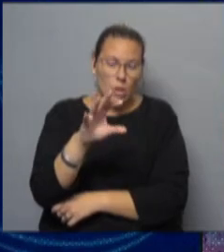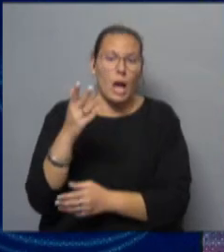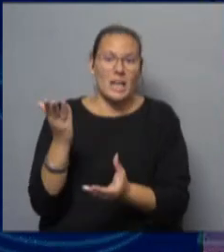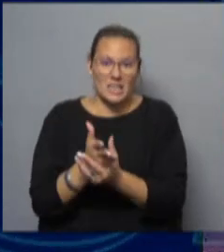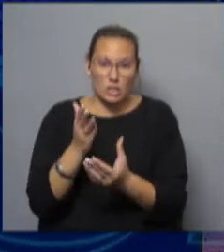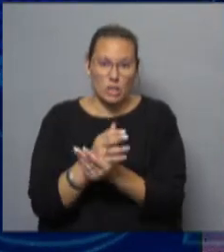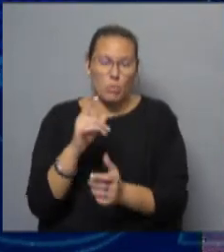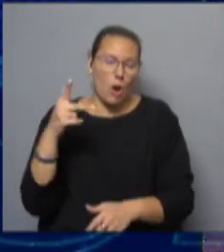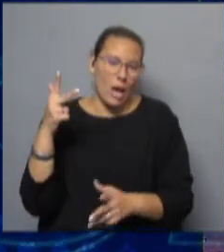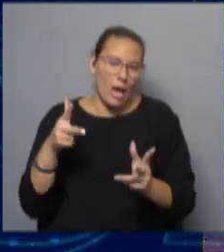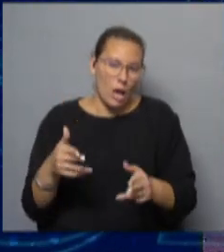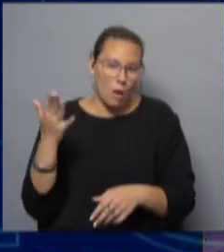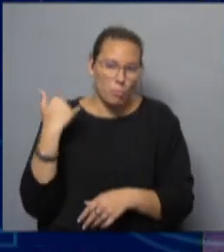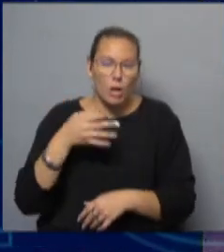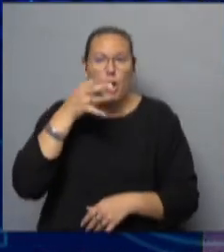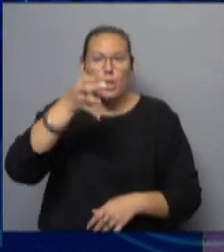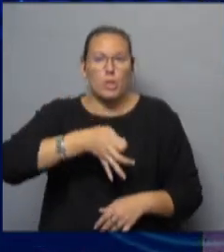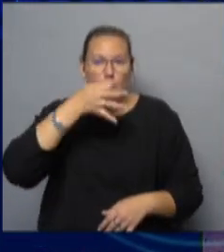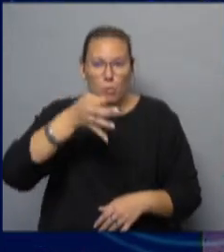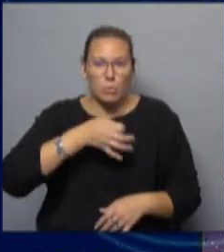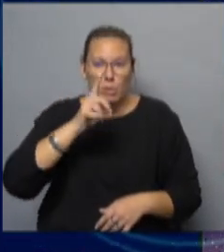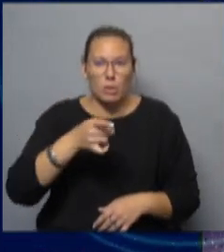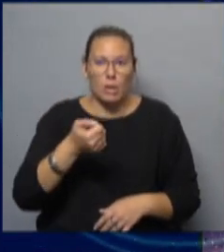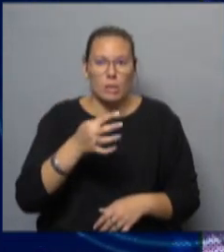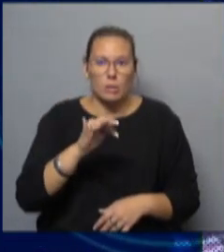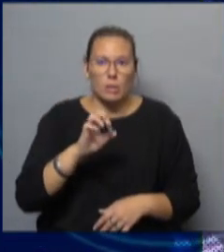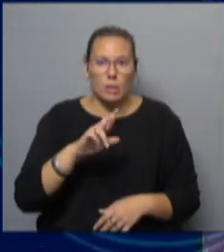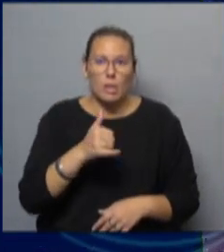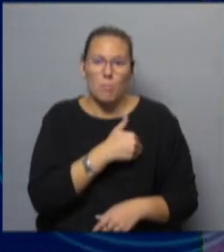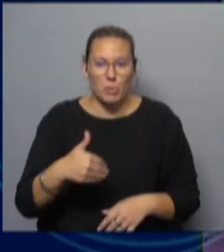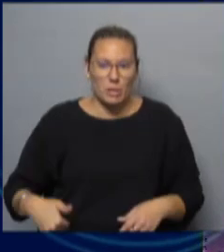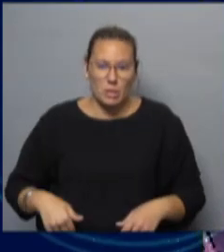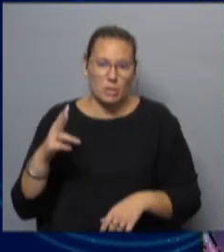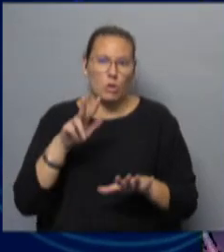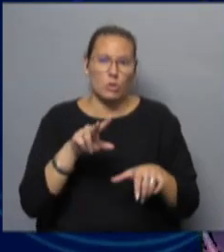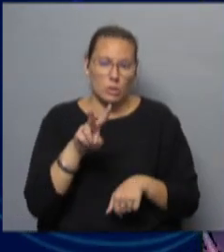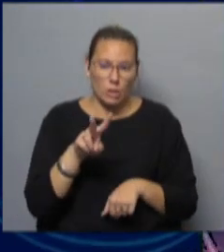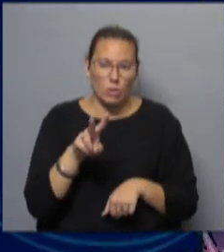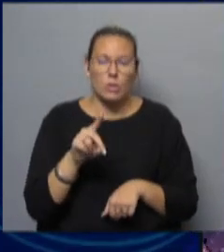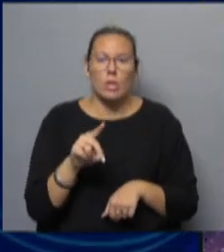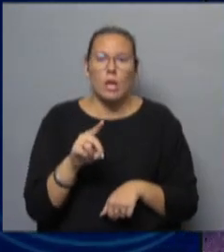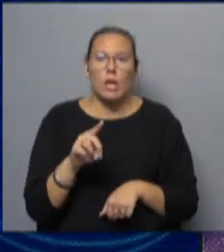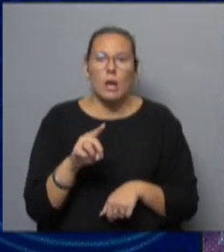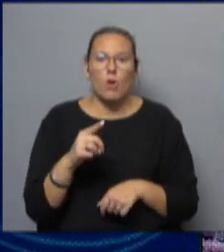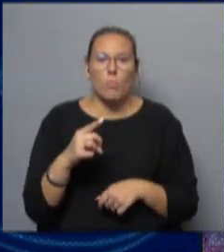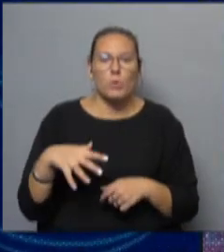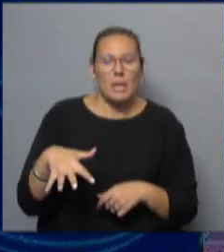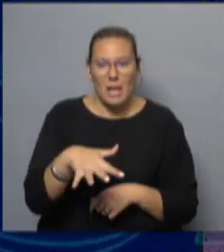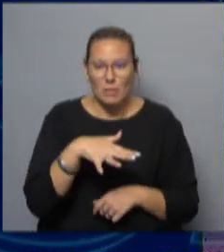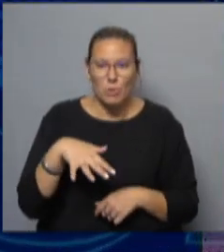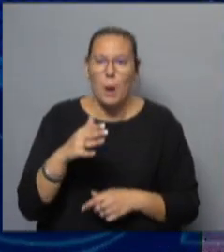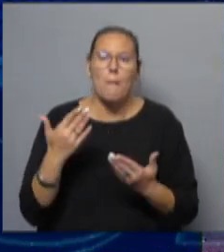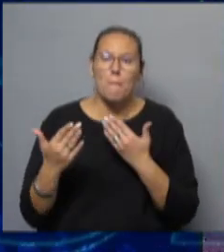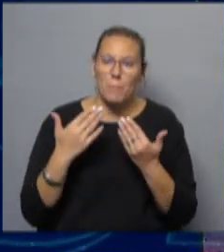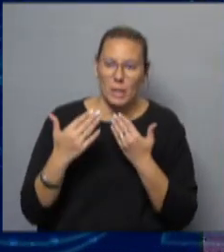de archivo digamos de la época como el discurso de galtieri que era el presidente en esa época en el 82 se trata de generar con una atmósfera similar